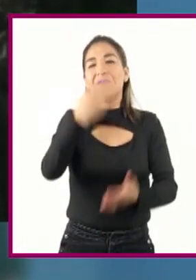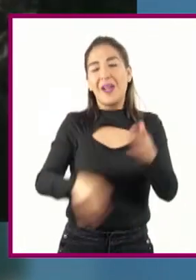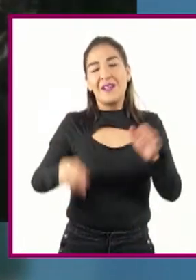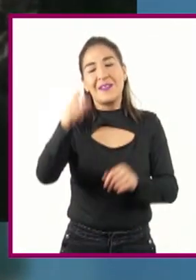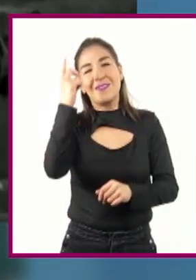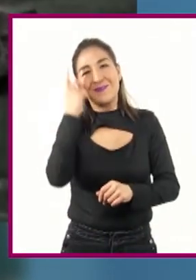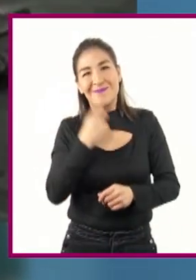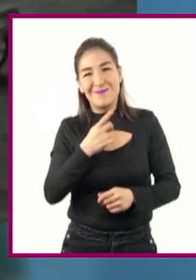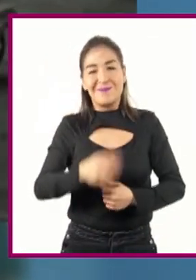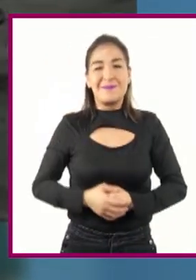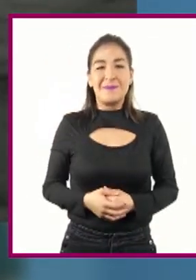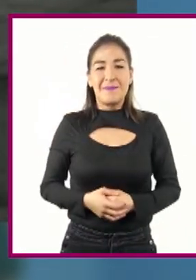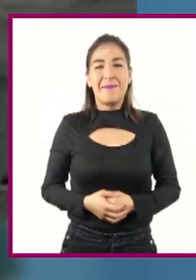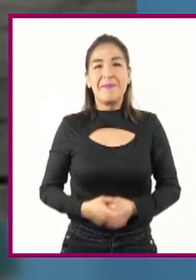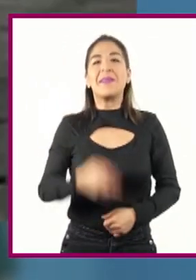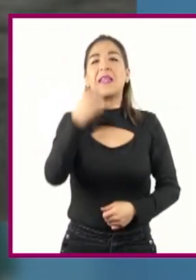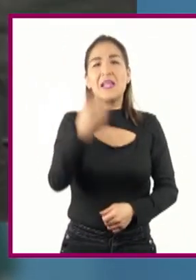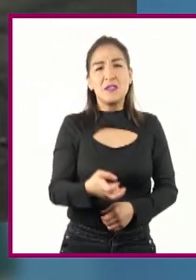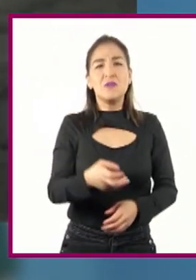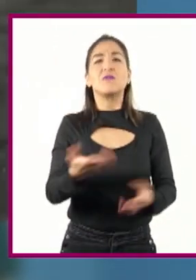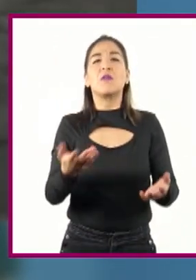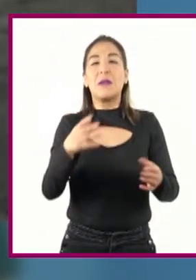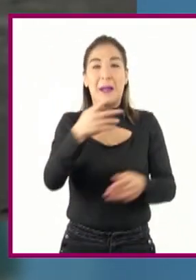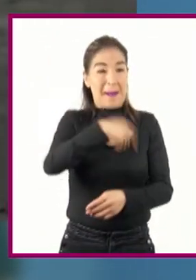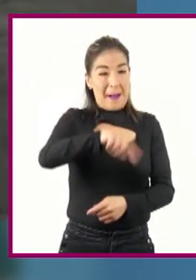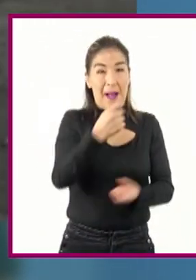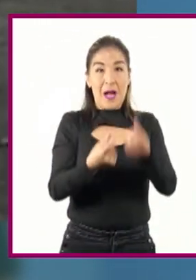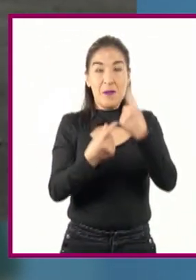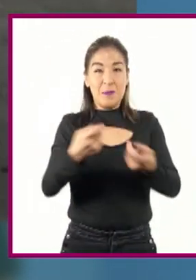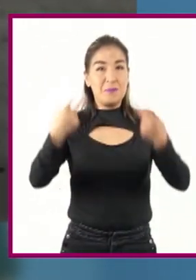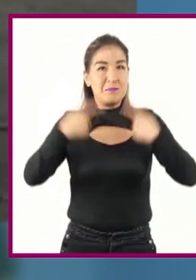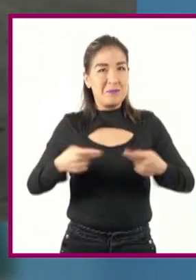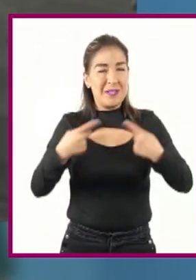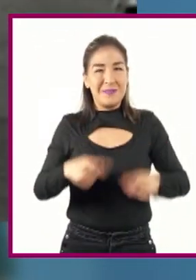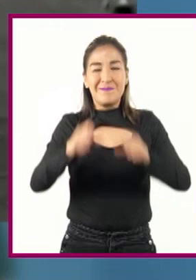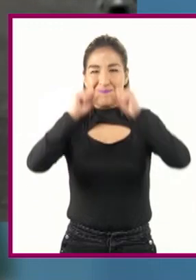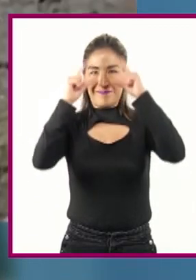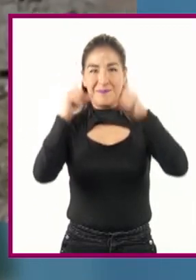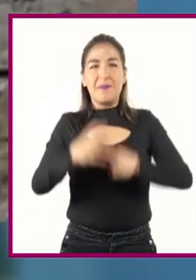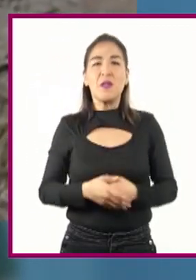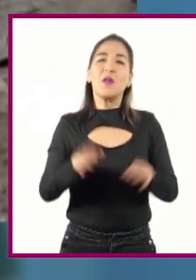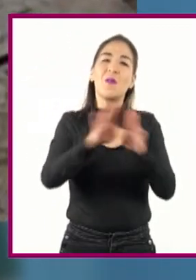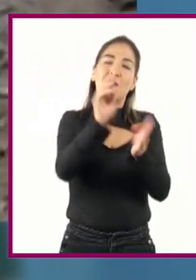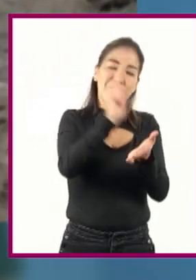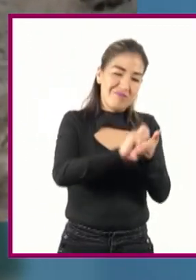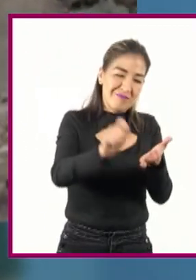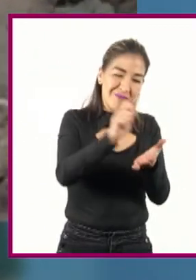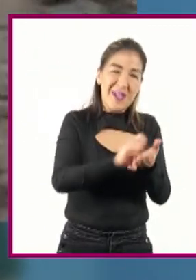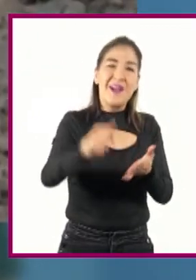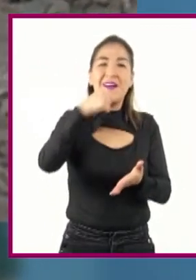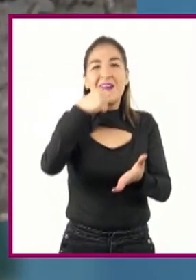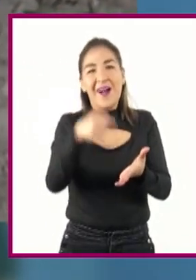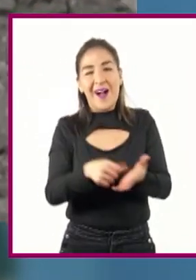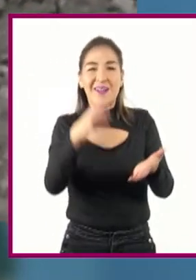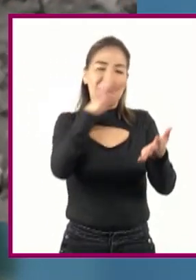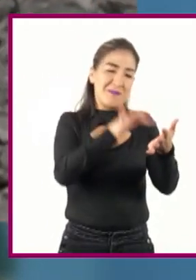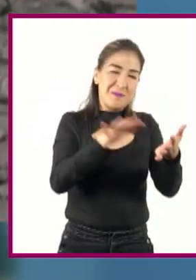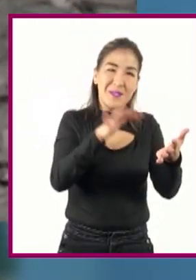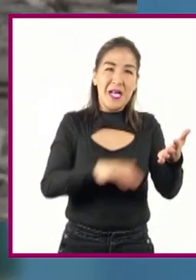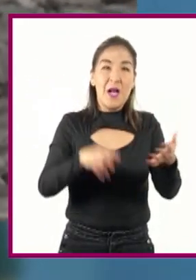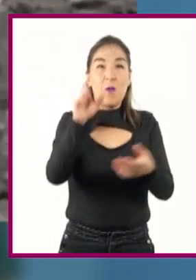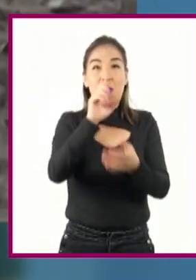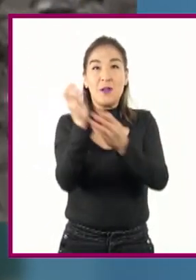sueño. Los que permanecían despiertos leían y escribían cartas. Al llegar la